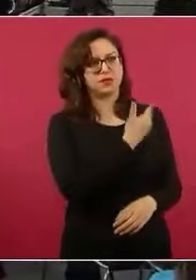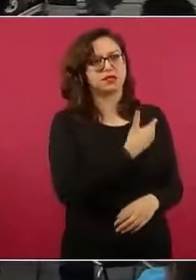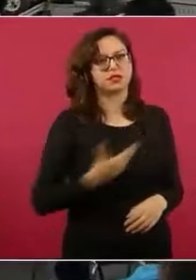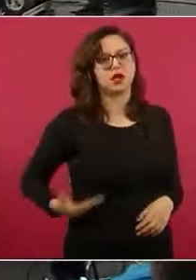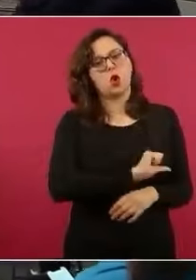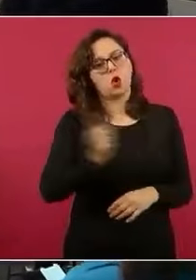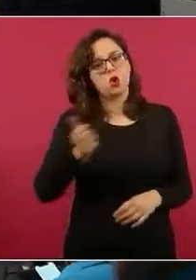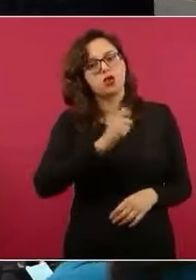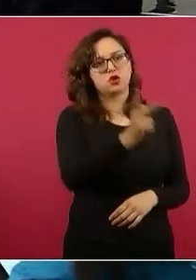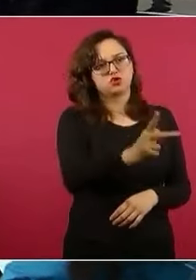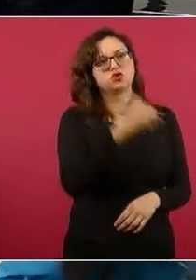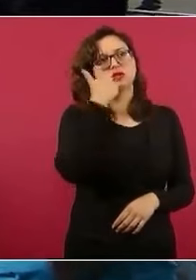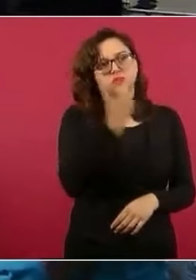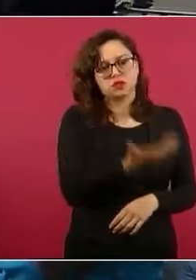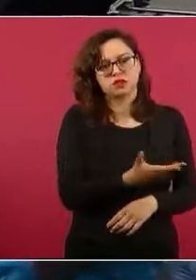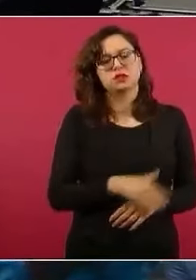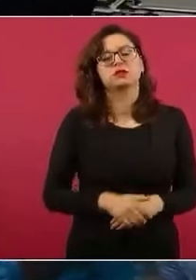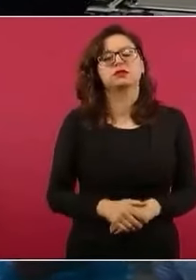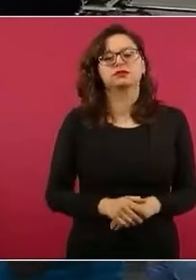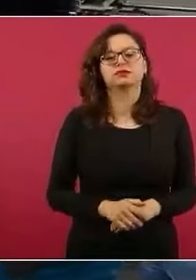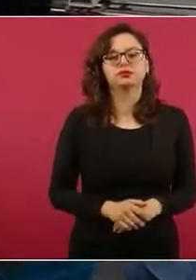también quería comentarle.